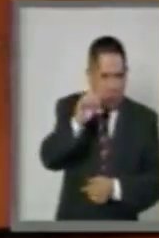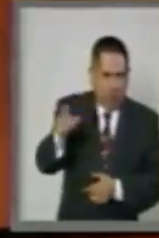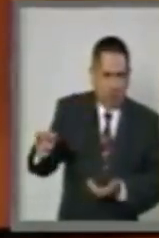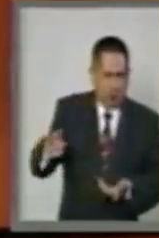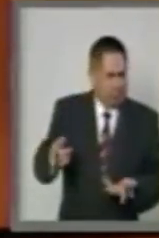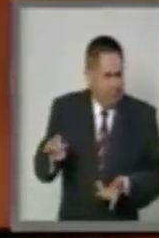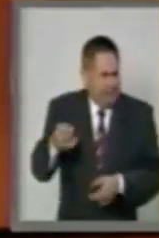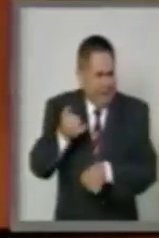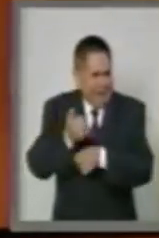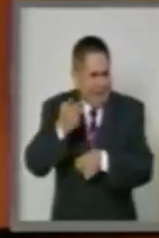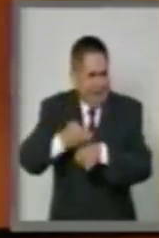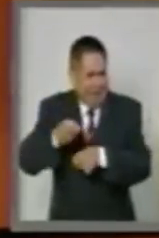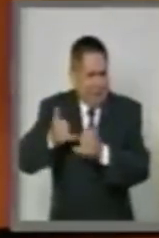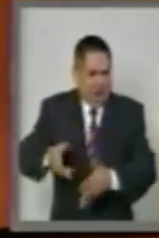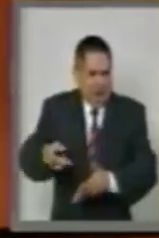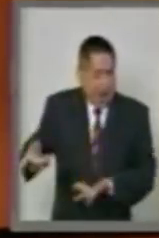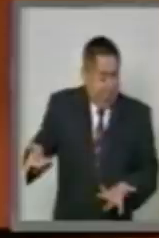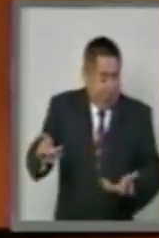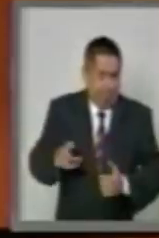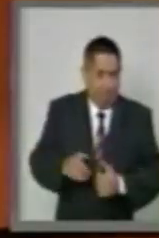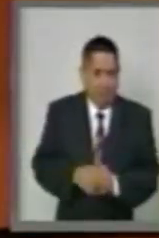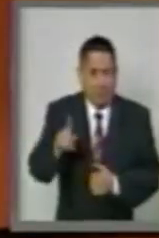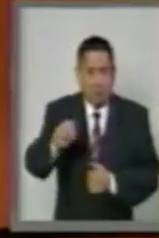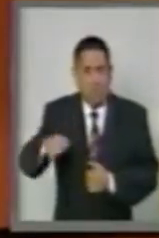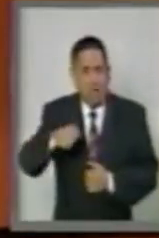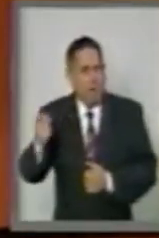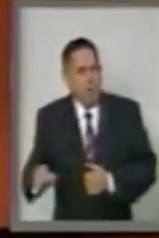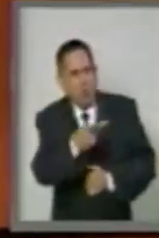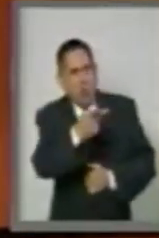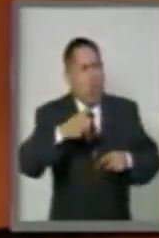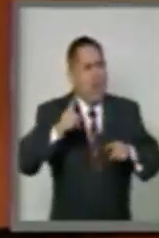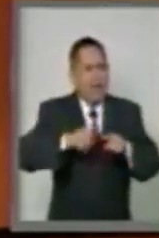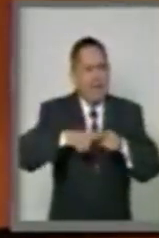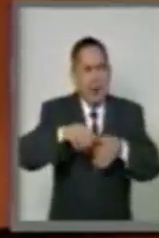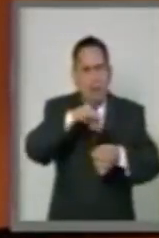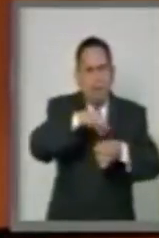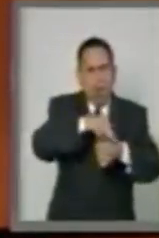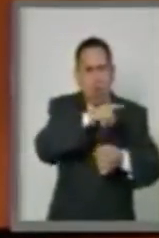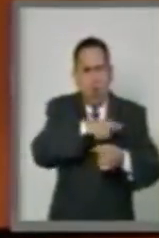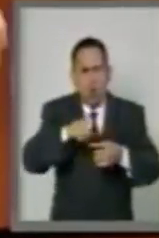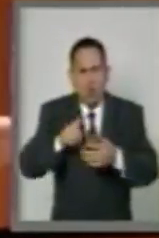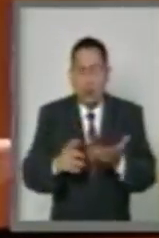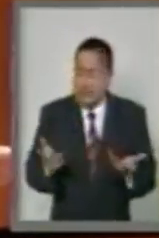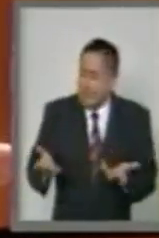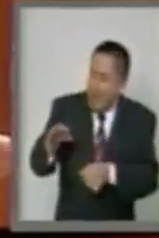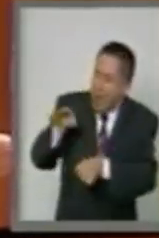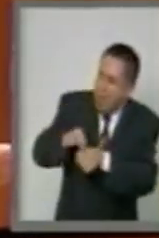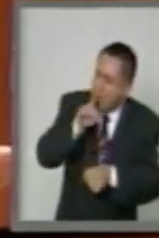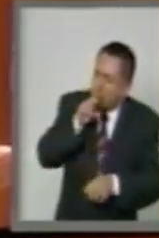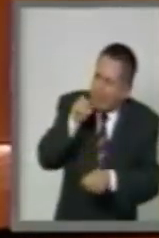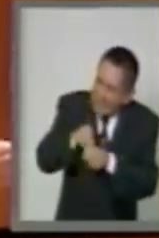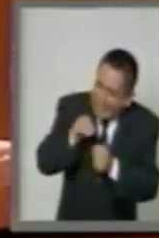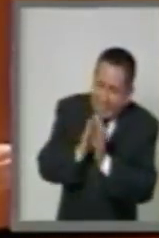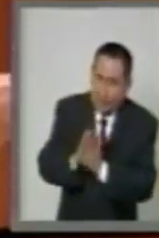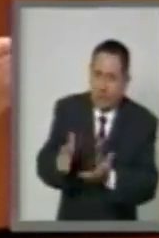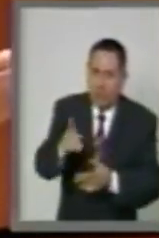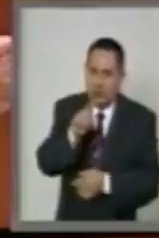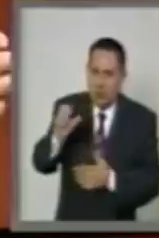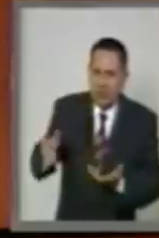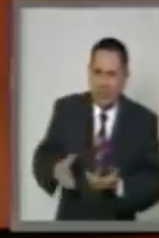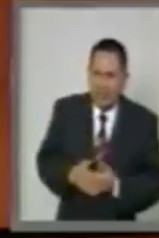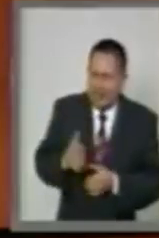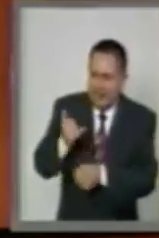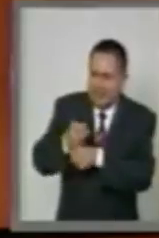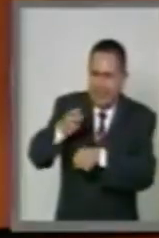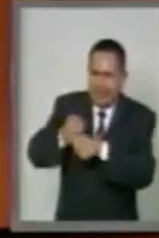Es un insolente. Le preguntó que por quién había votado. El voto es secreto, Zoé. Es una